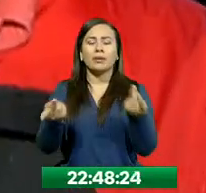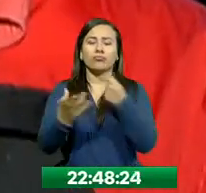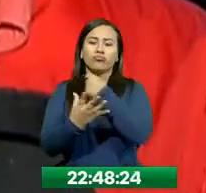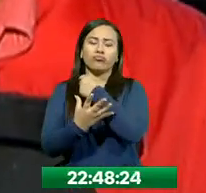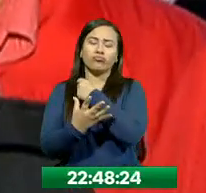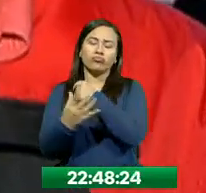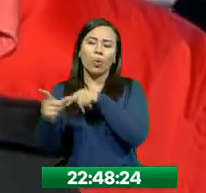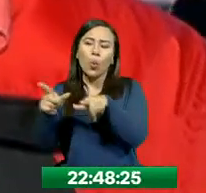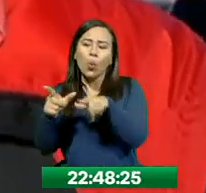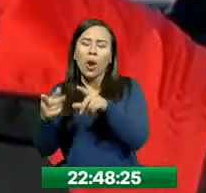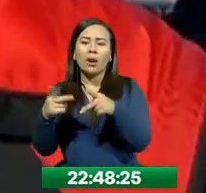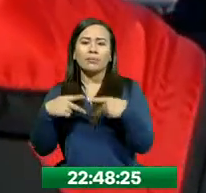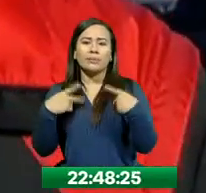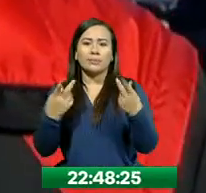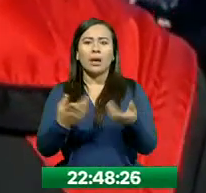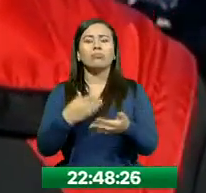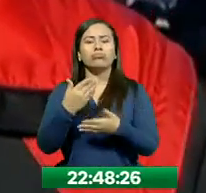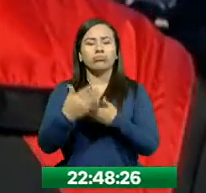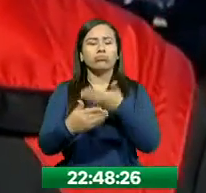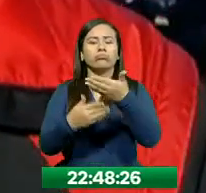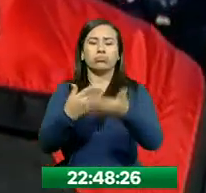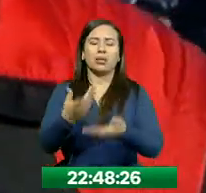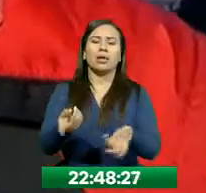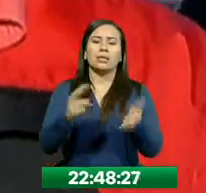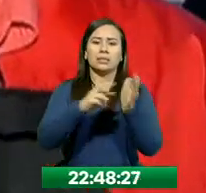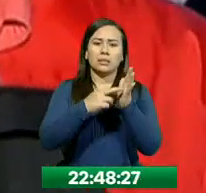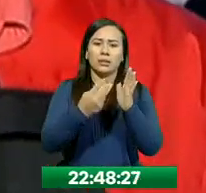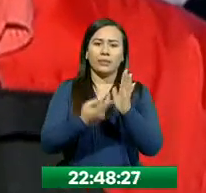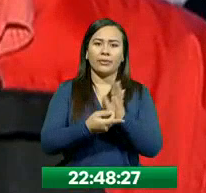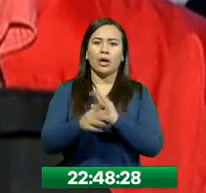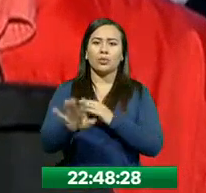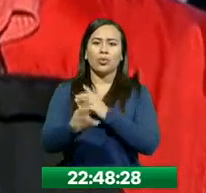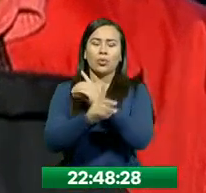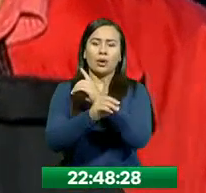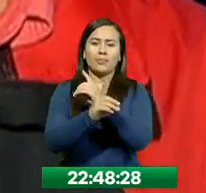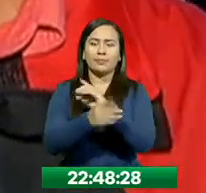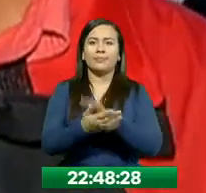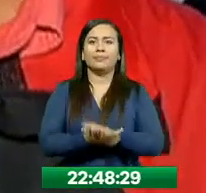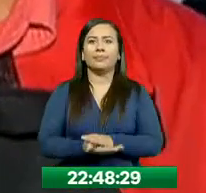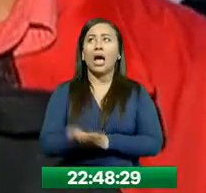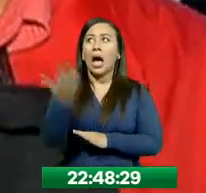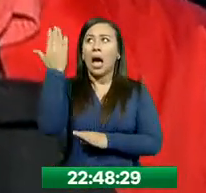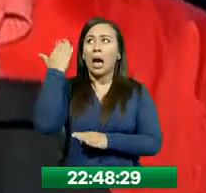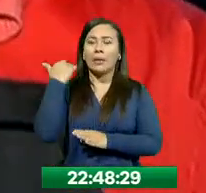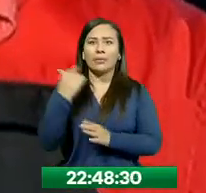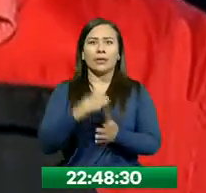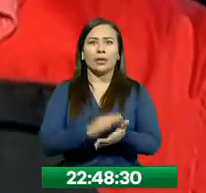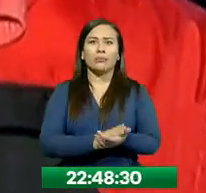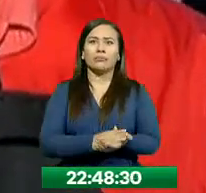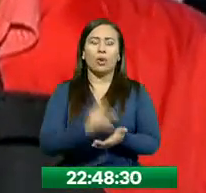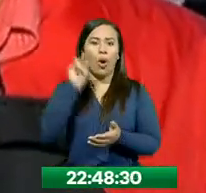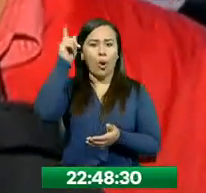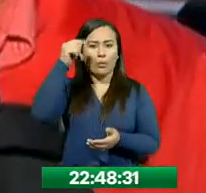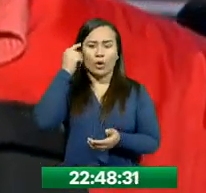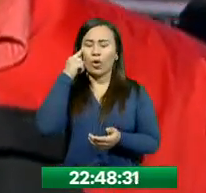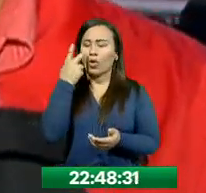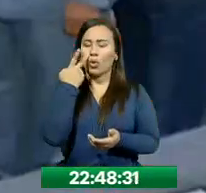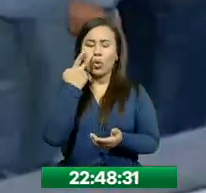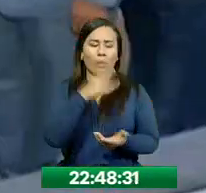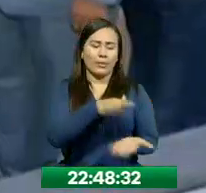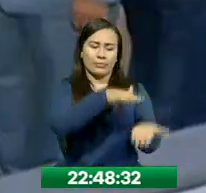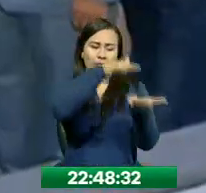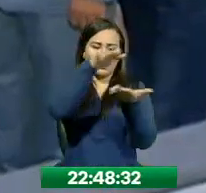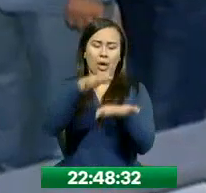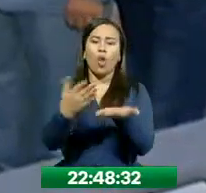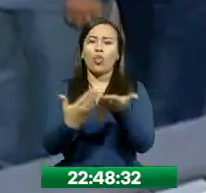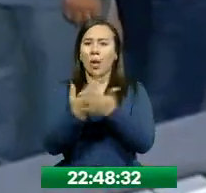lugar, la circunstancia en que vive, y eso de alguna manera también influye en su discapacidad. El anterior baremo no veía esto, el nuevo baremo comienza a